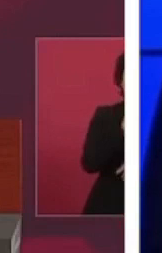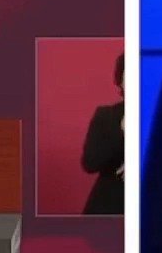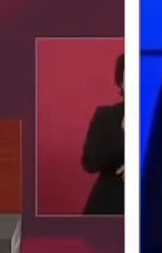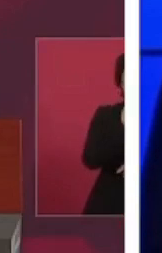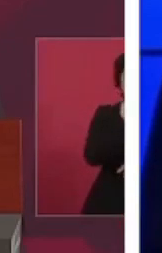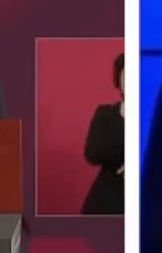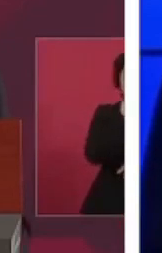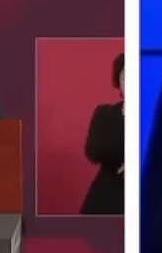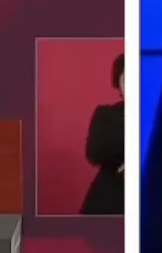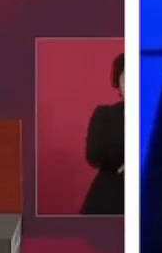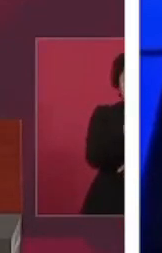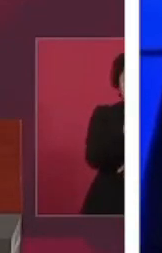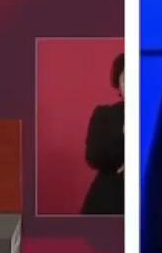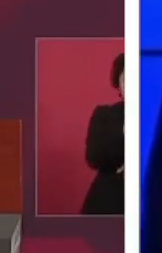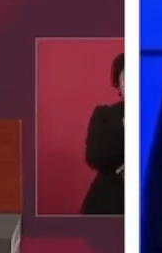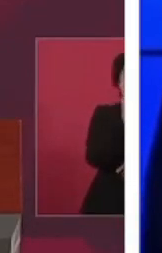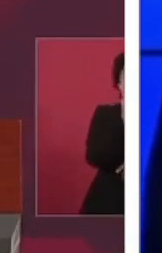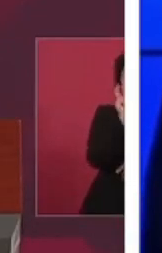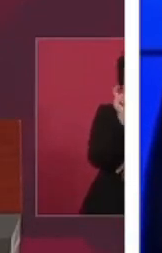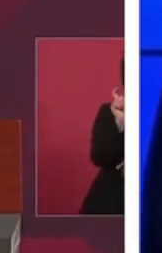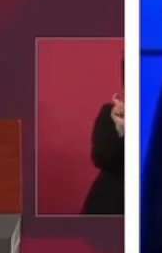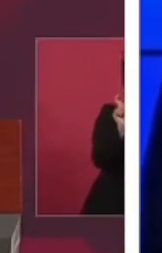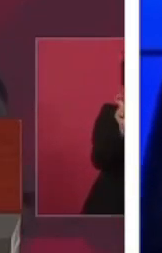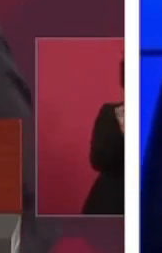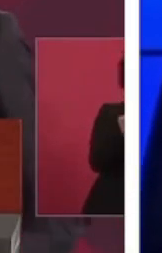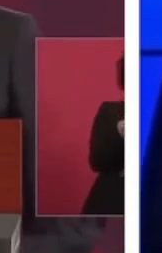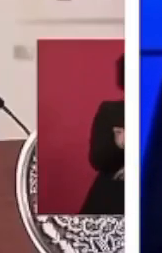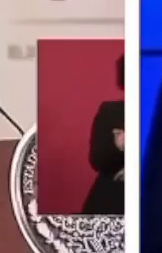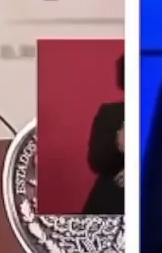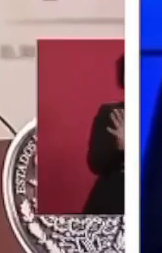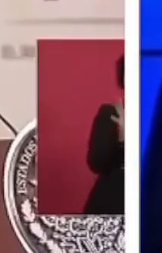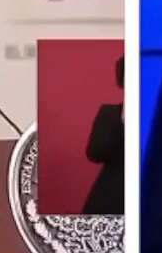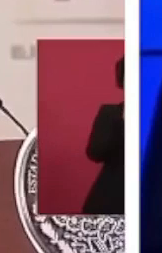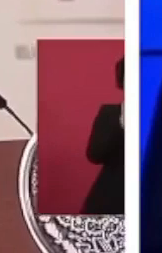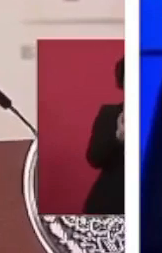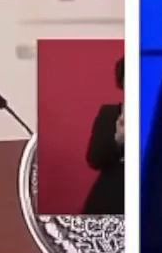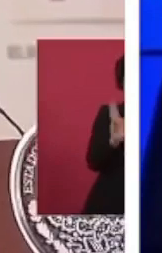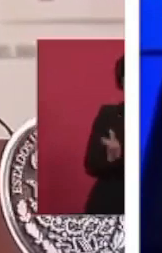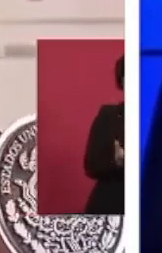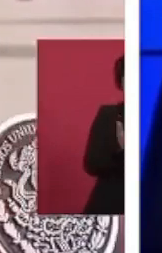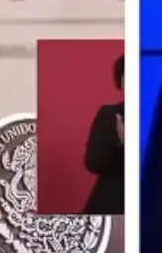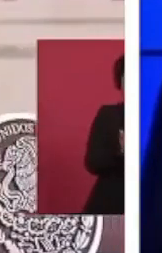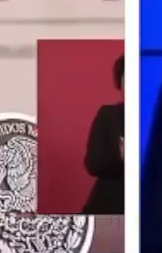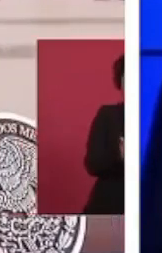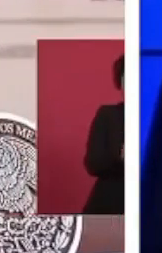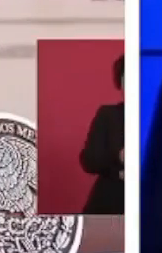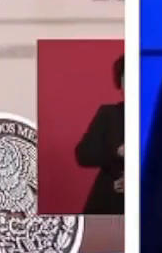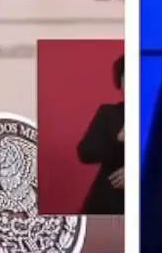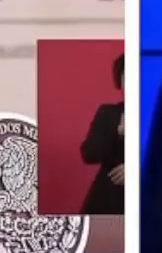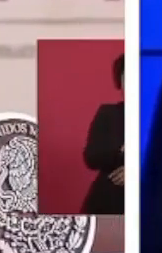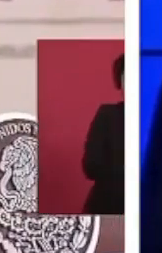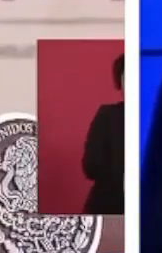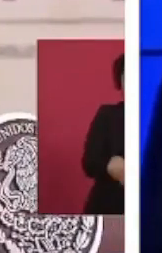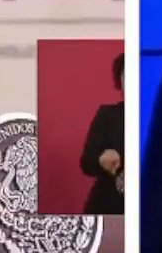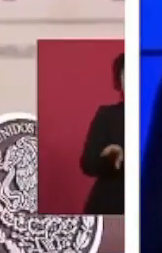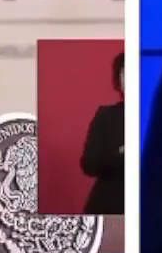los políticos de izquierda, bueno, ese es el modelo que proponen. Entonces, que expliquen, que dejen claro sobre